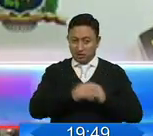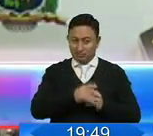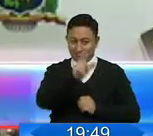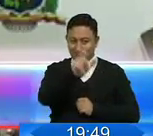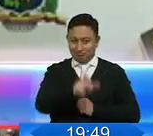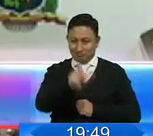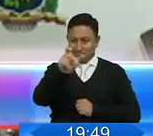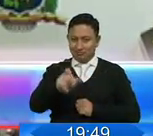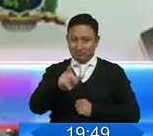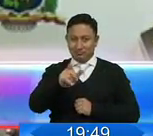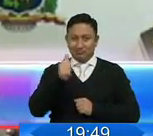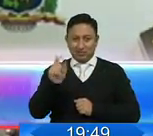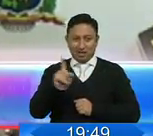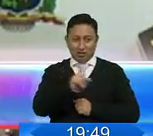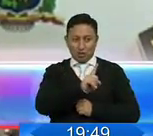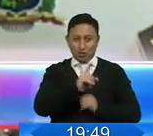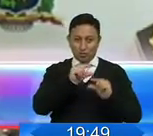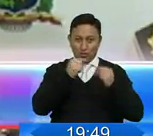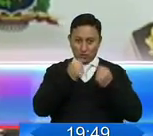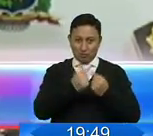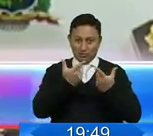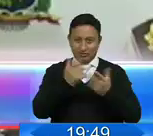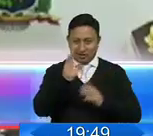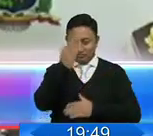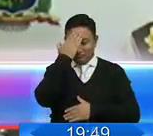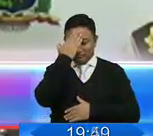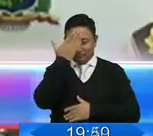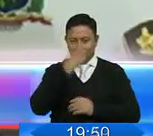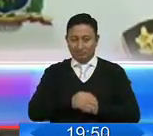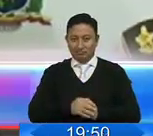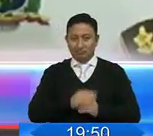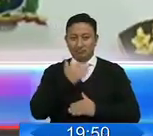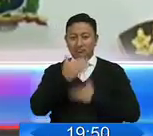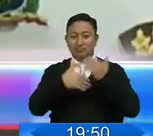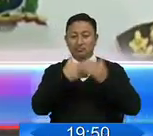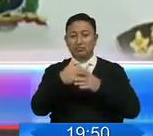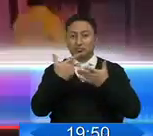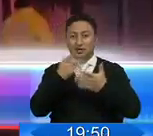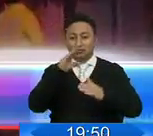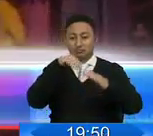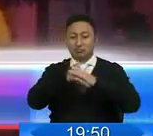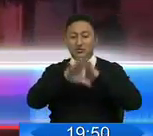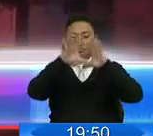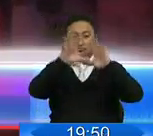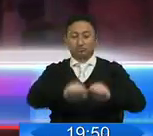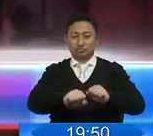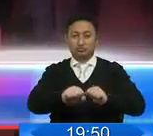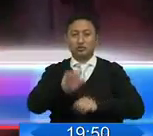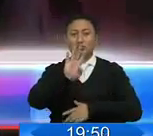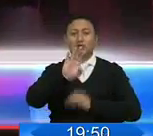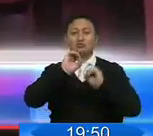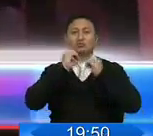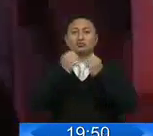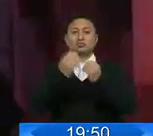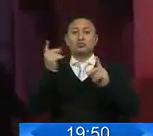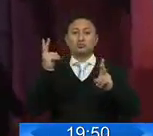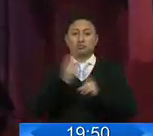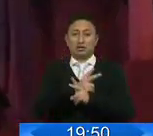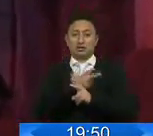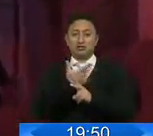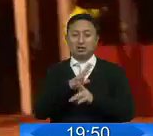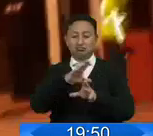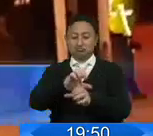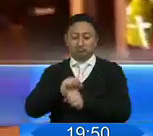identificar claramente a este grupo delictivo y se llega a desarticular estas cuatro organizaciones, que